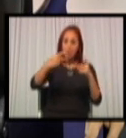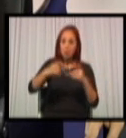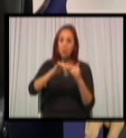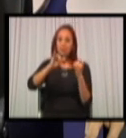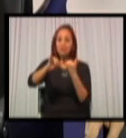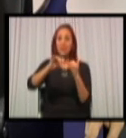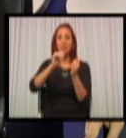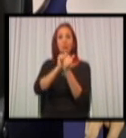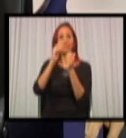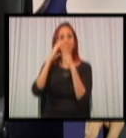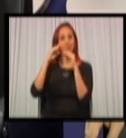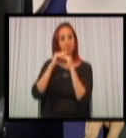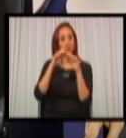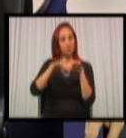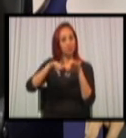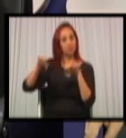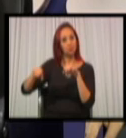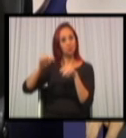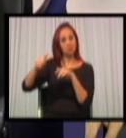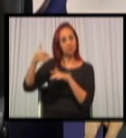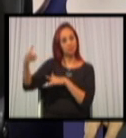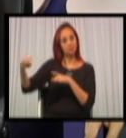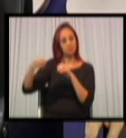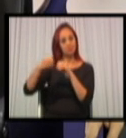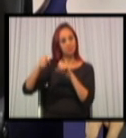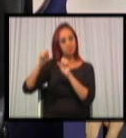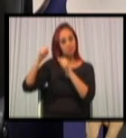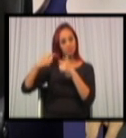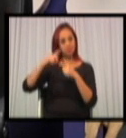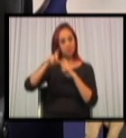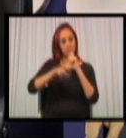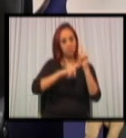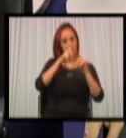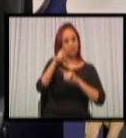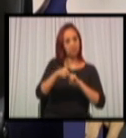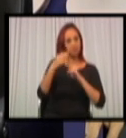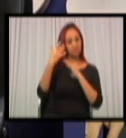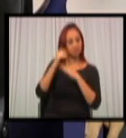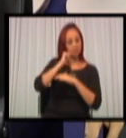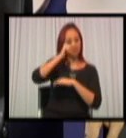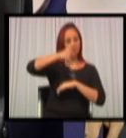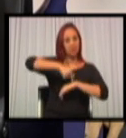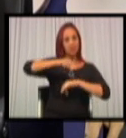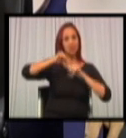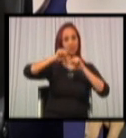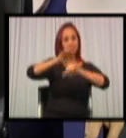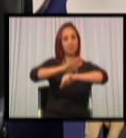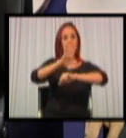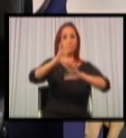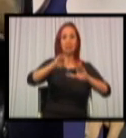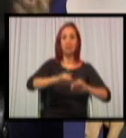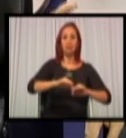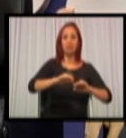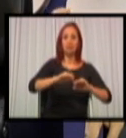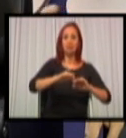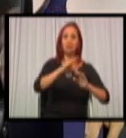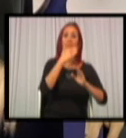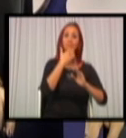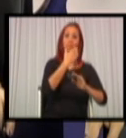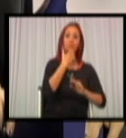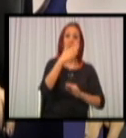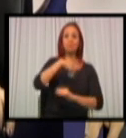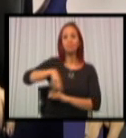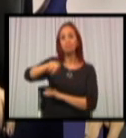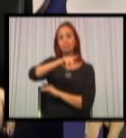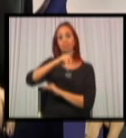información del Cantón también y otras cosas más que los colegas preguntan. Les esperamos mañana a partir de las 5 de la tarde e infinitas gracias a